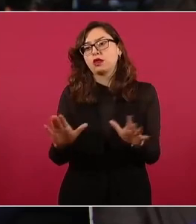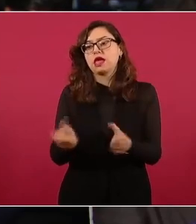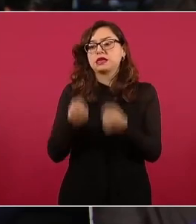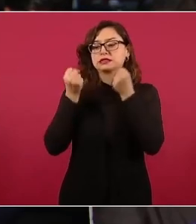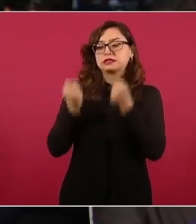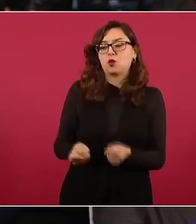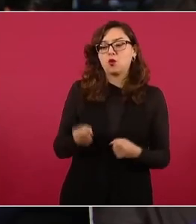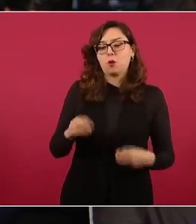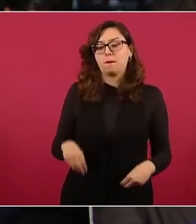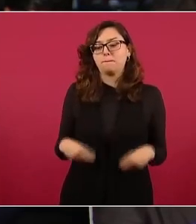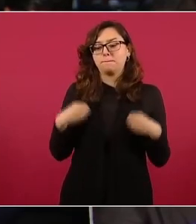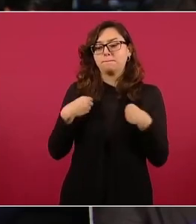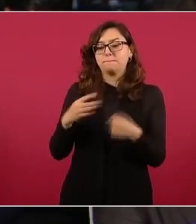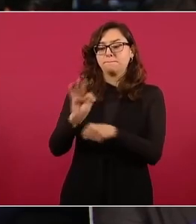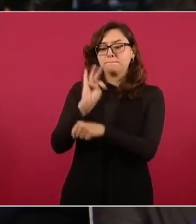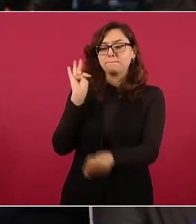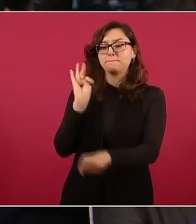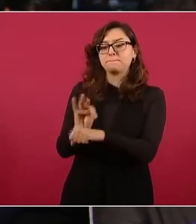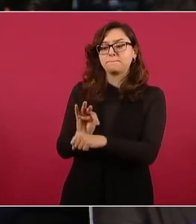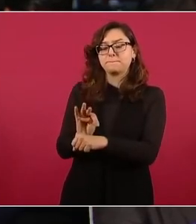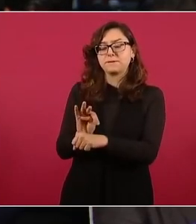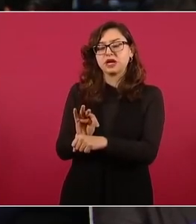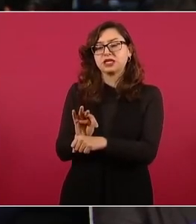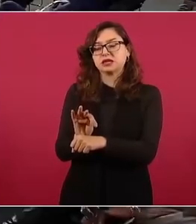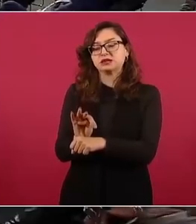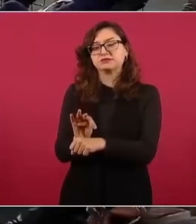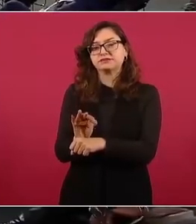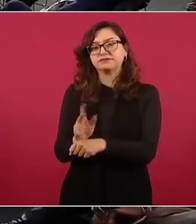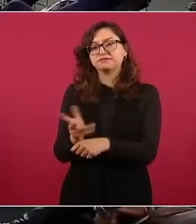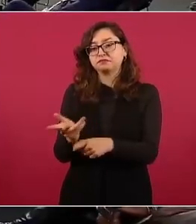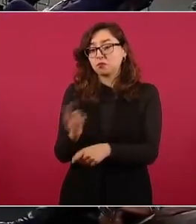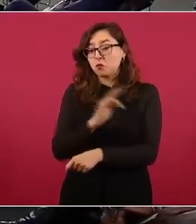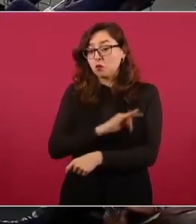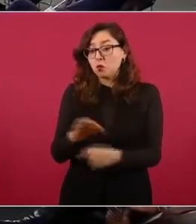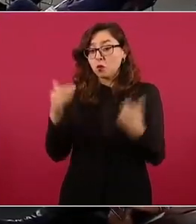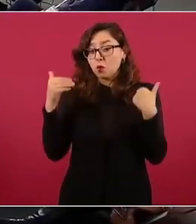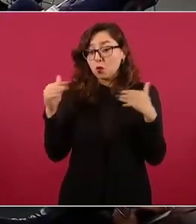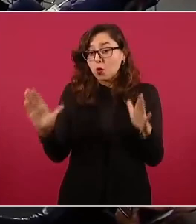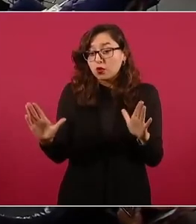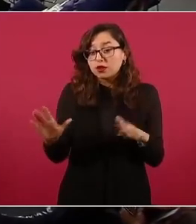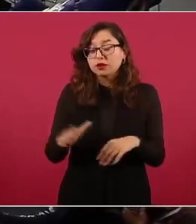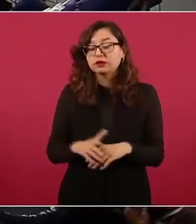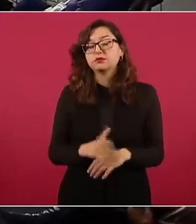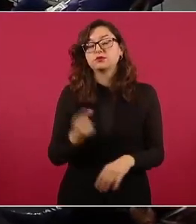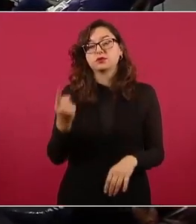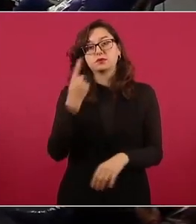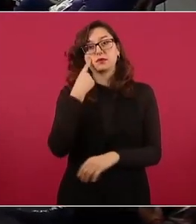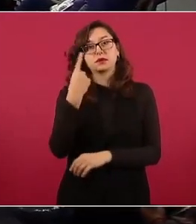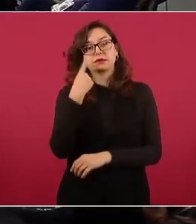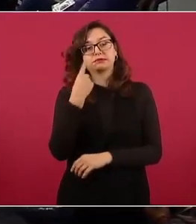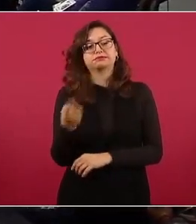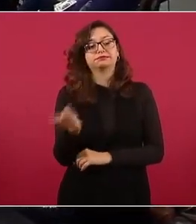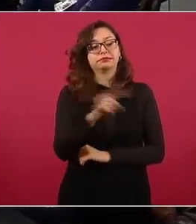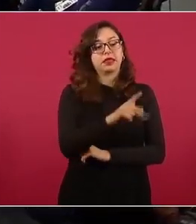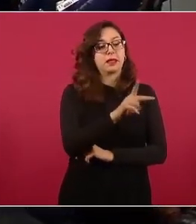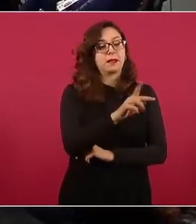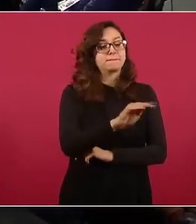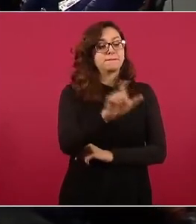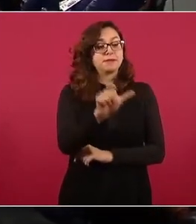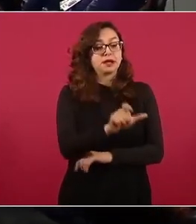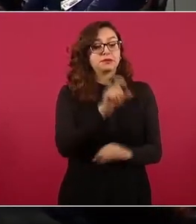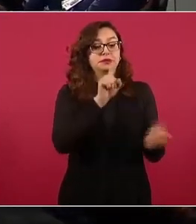y la empresa COT Insure, que es una reaseguradora de Pemex,